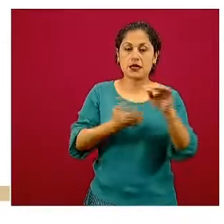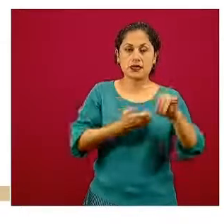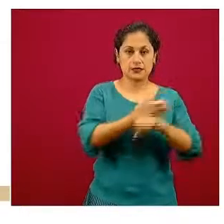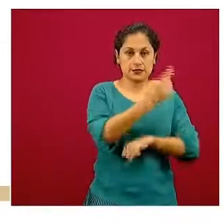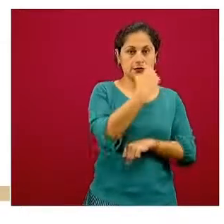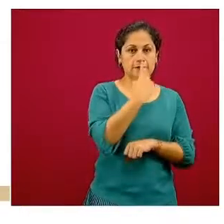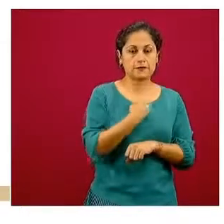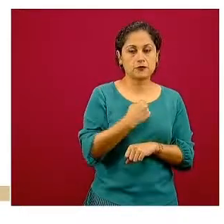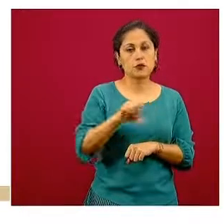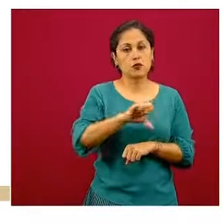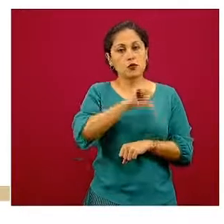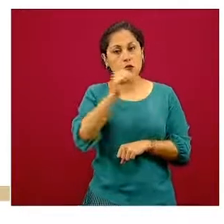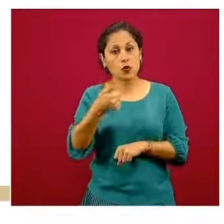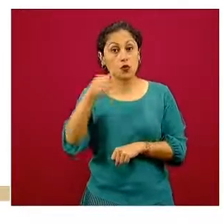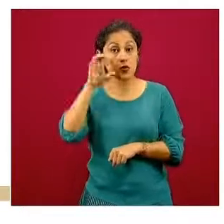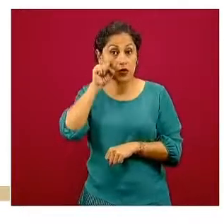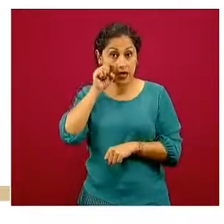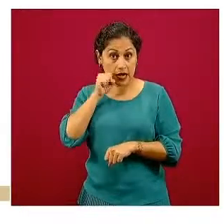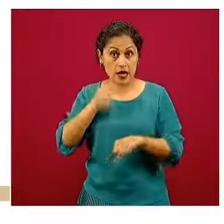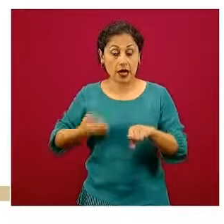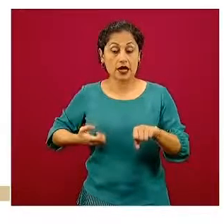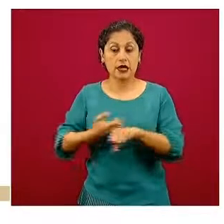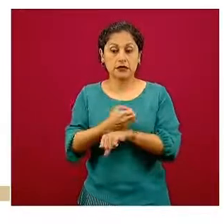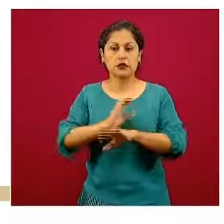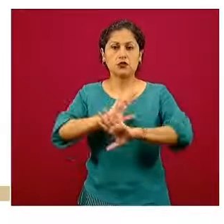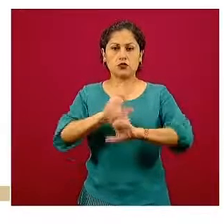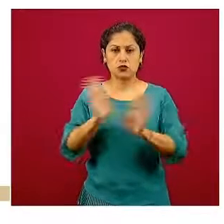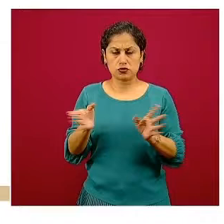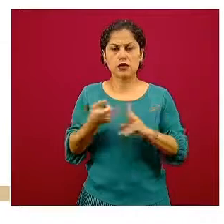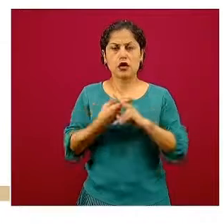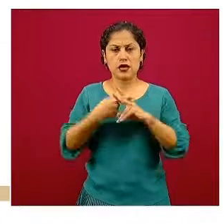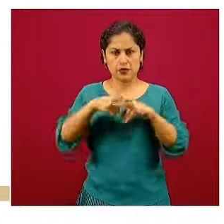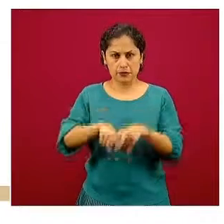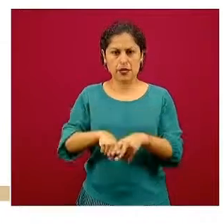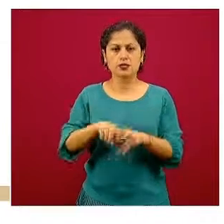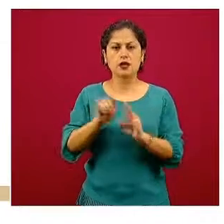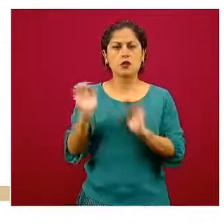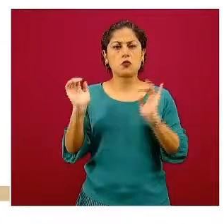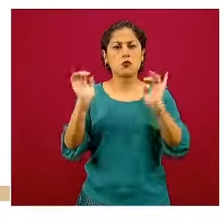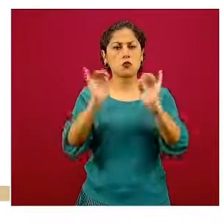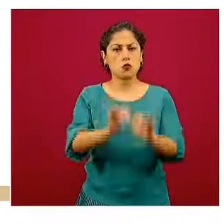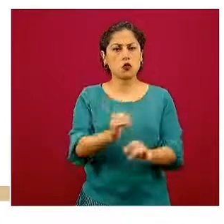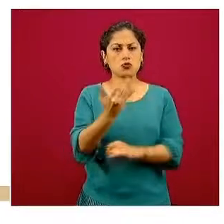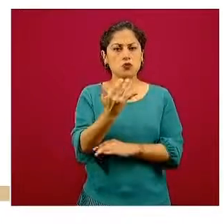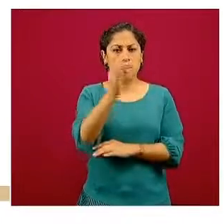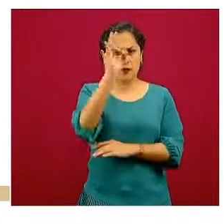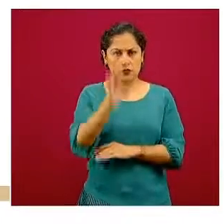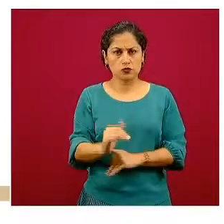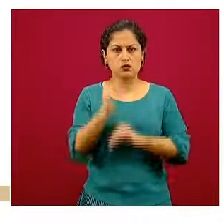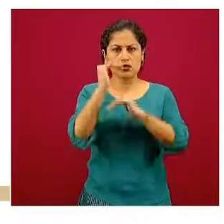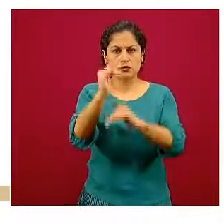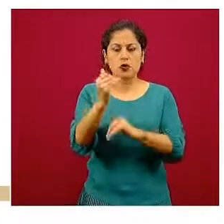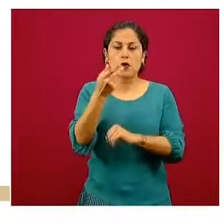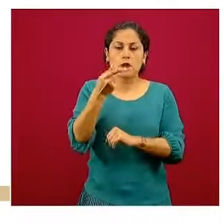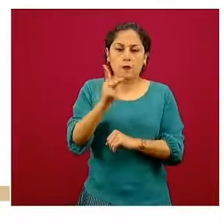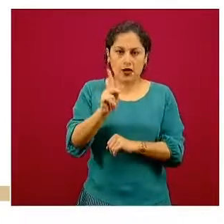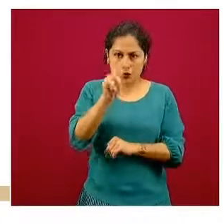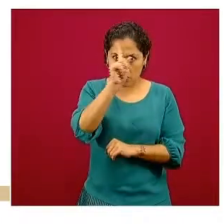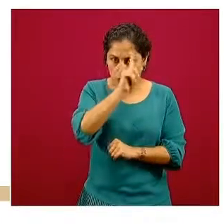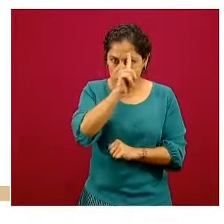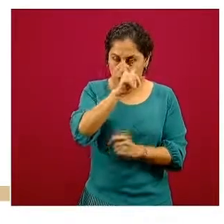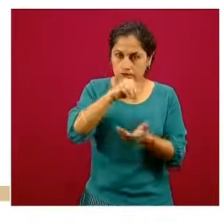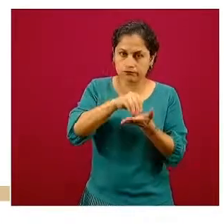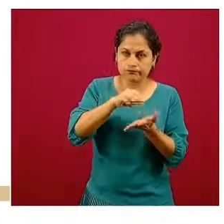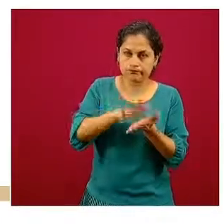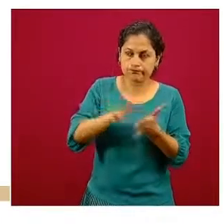puede empezar con un aforo de un 50%, preferentemente con citas para poder siempre regular la cantidad de personas